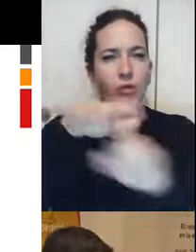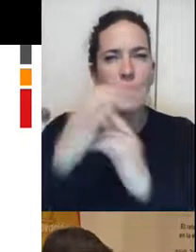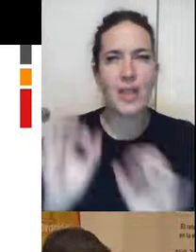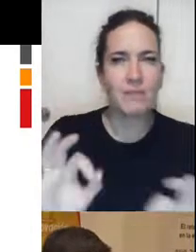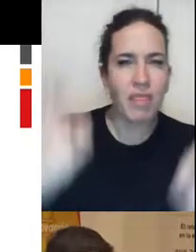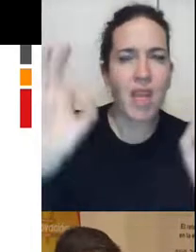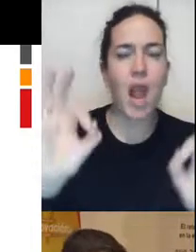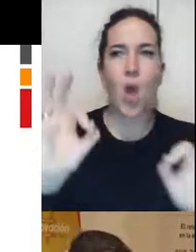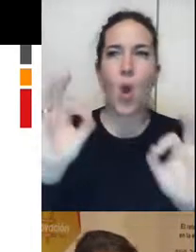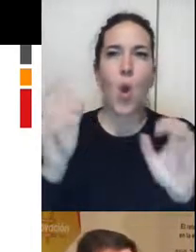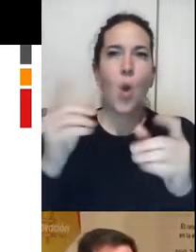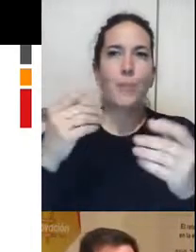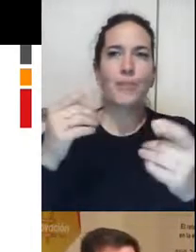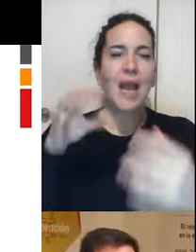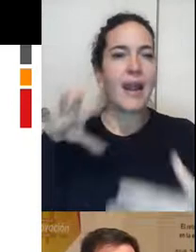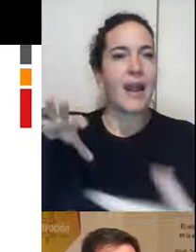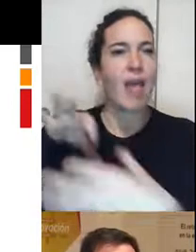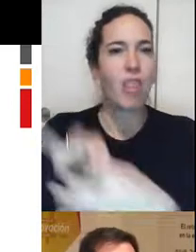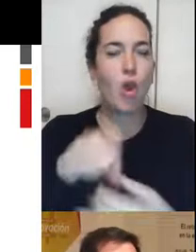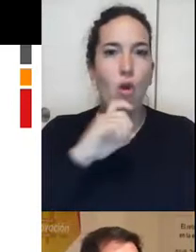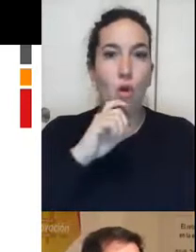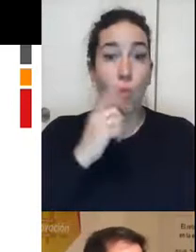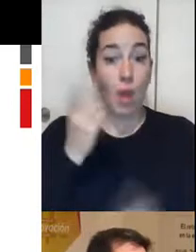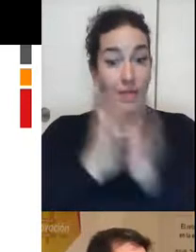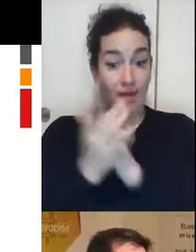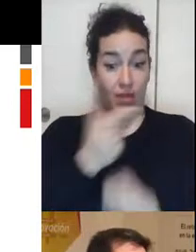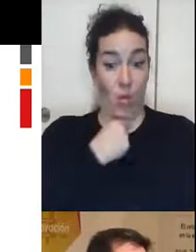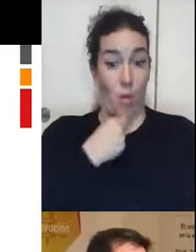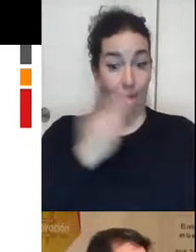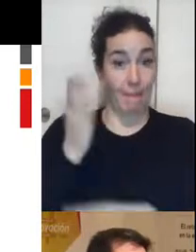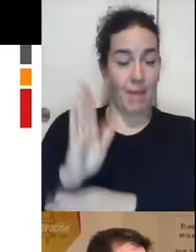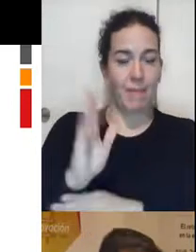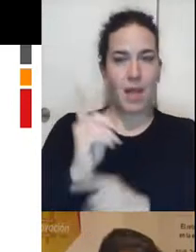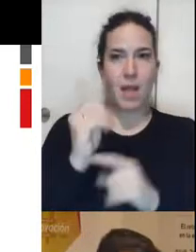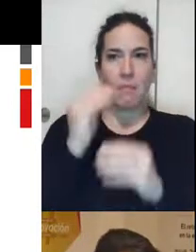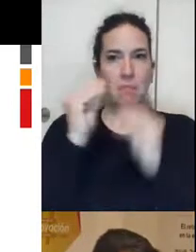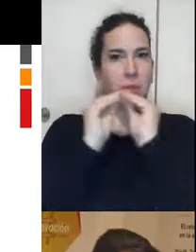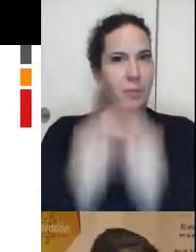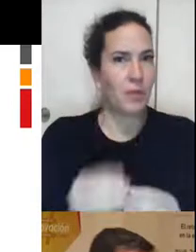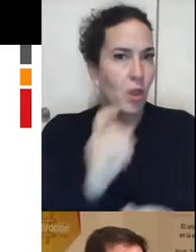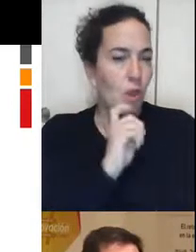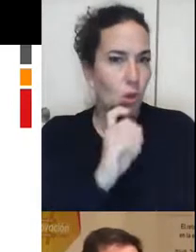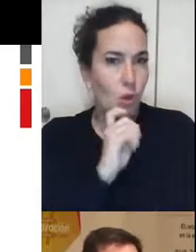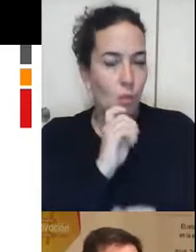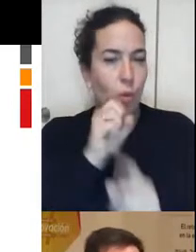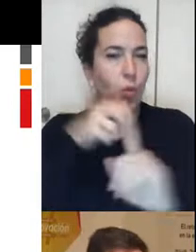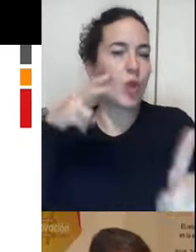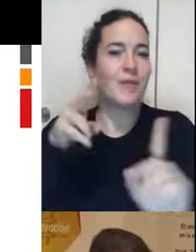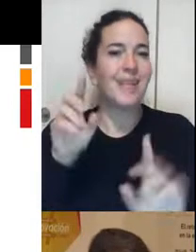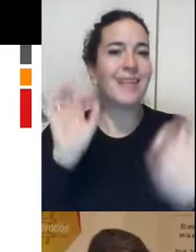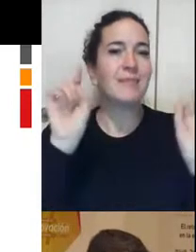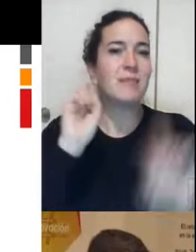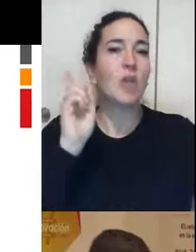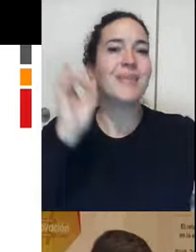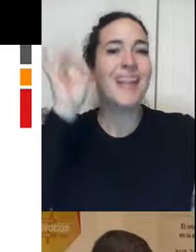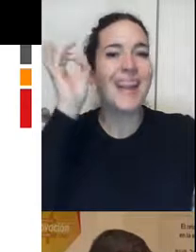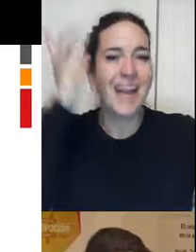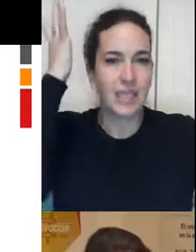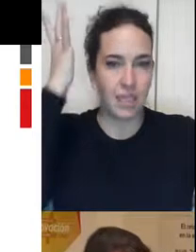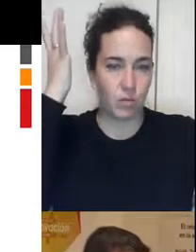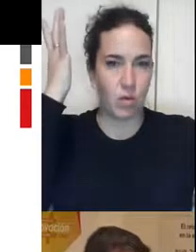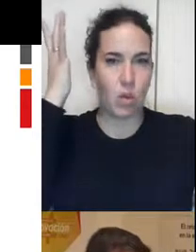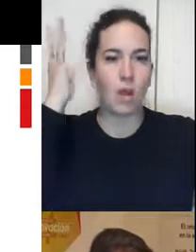con otros, una explicación del propio meme, es decir, cómo está compuesto desde el punto de vista creativo,